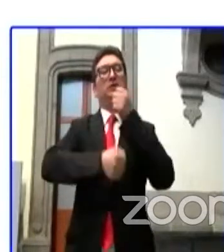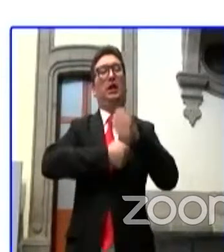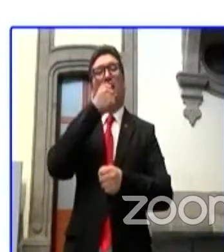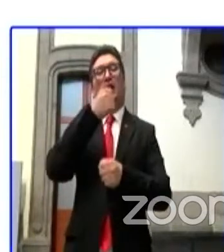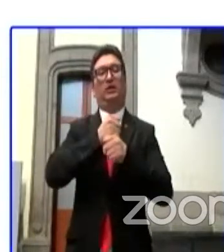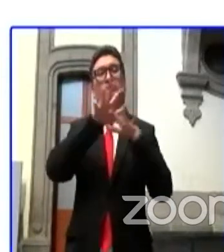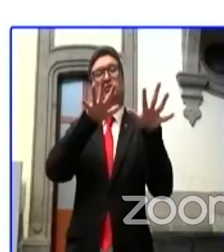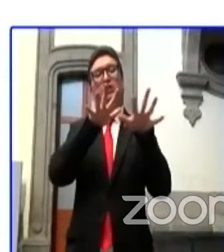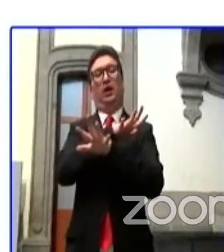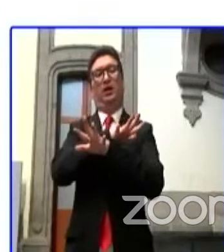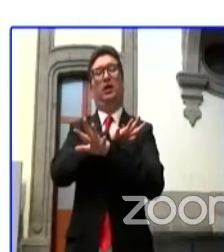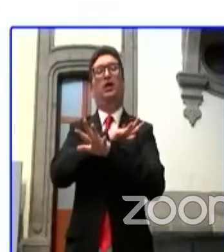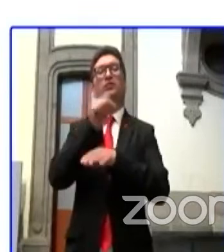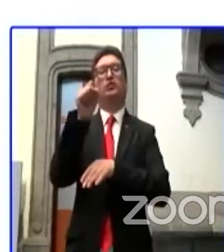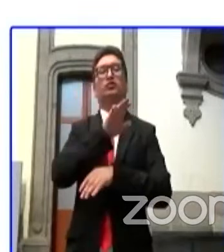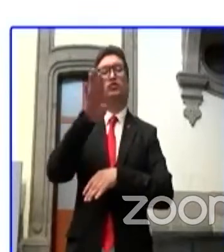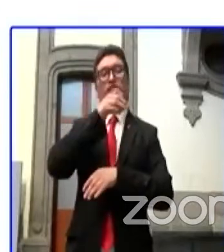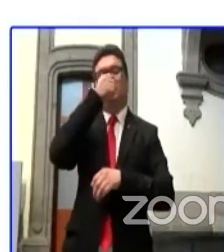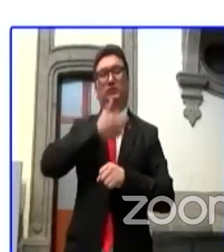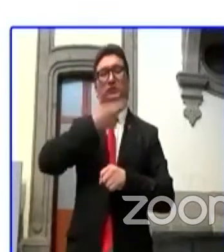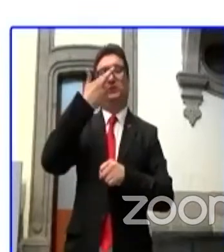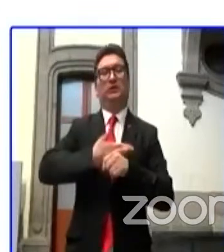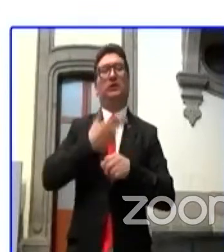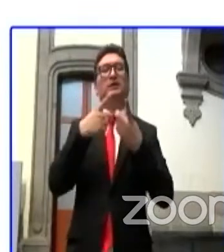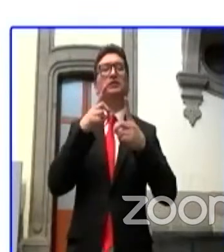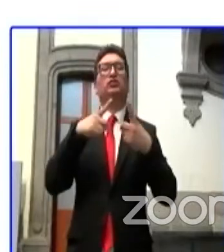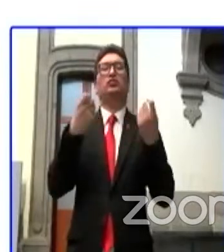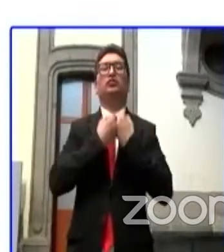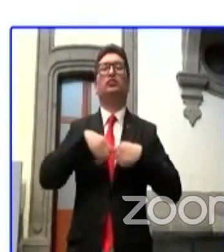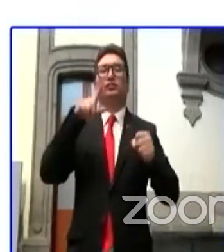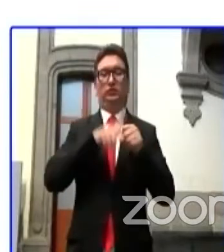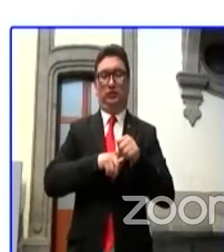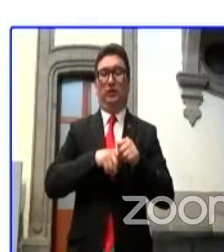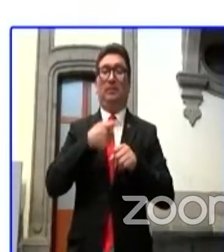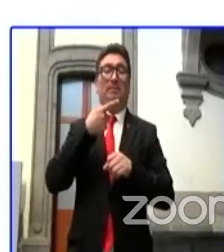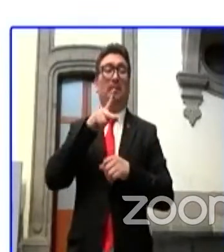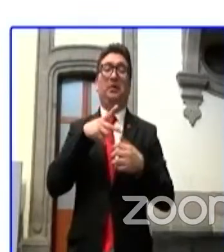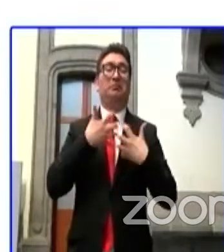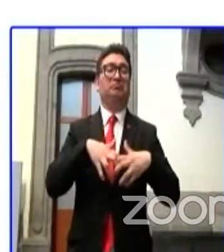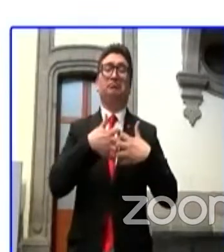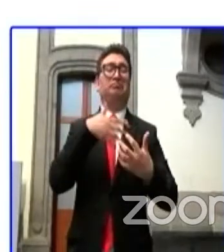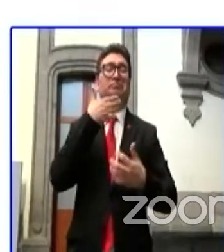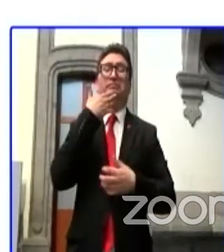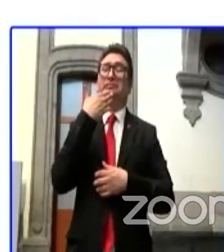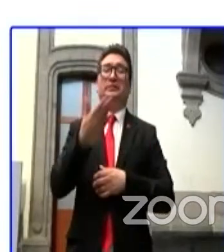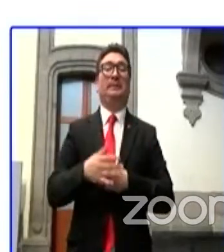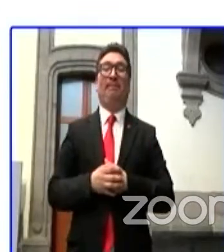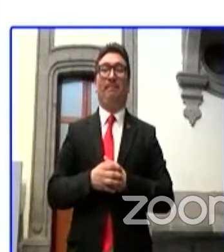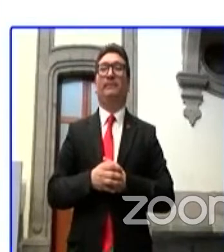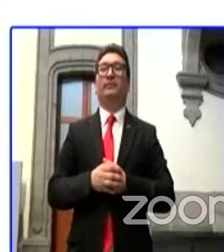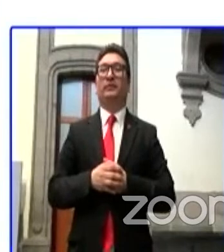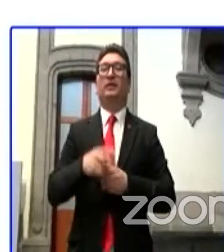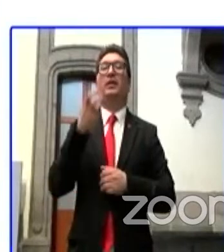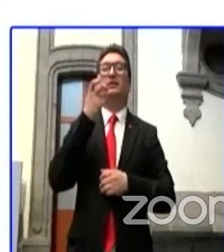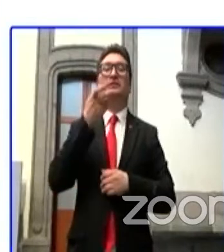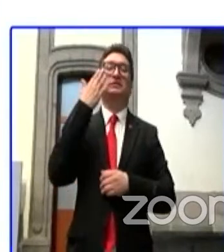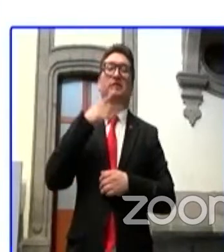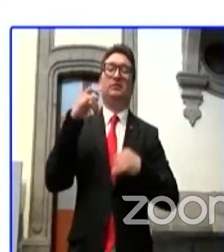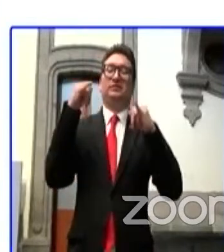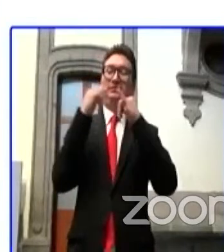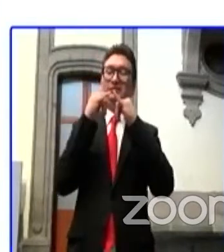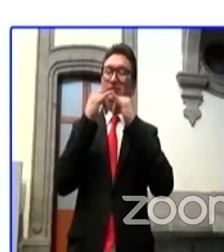pasó como subsecretaría de Desarrollo Social, pero no funcionó. Sabemos que el instituto debe ser